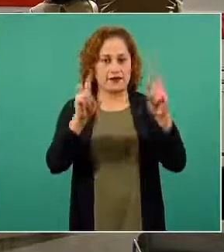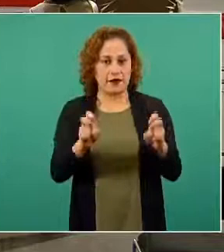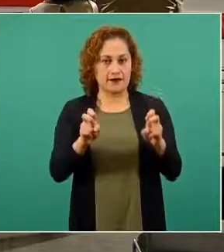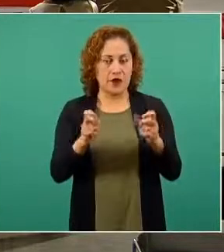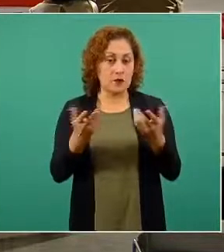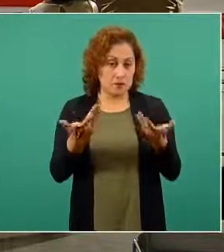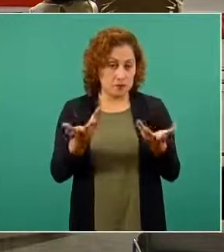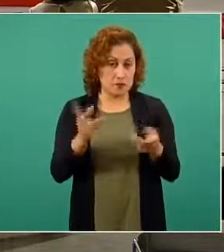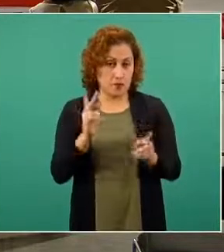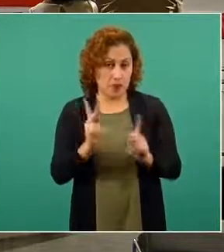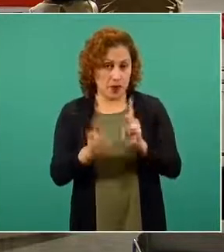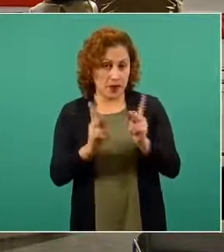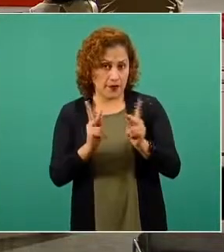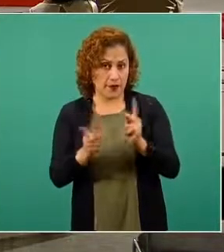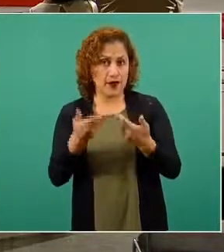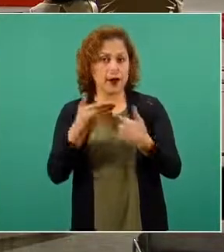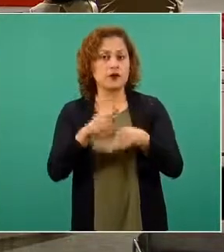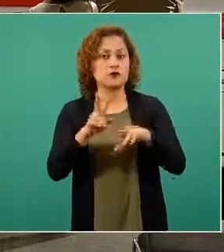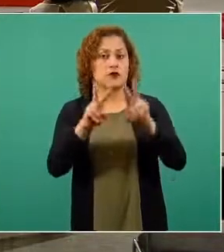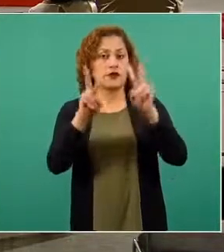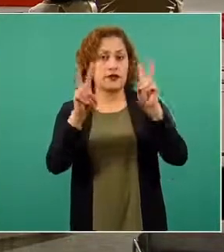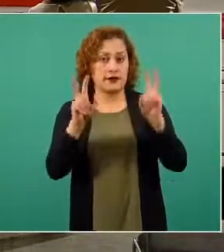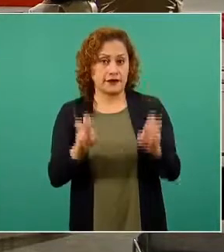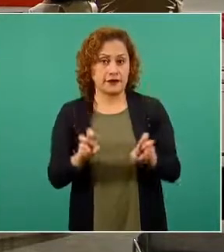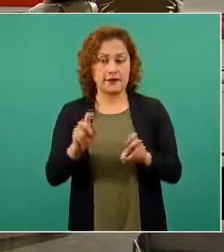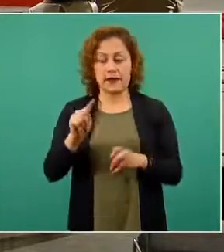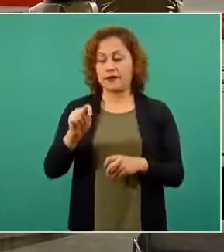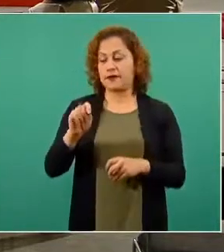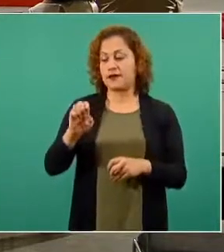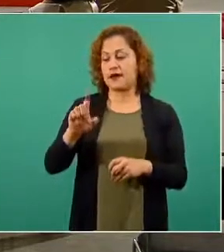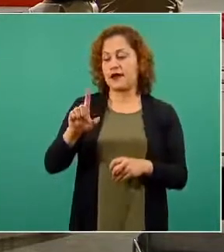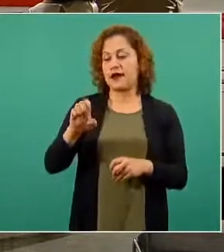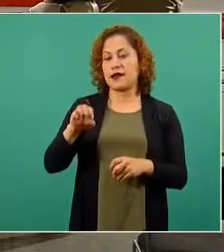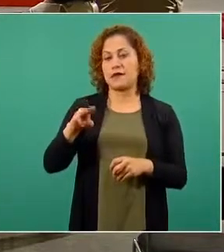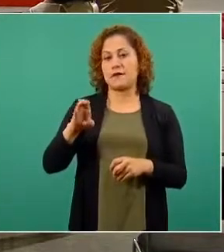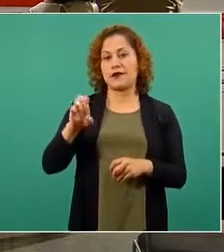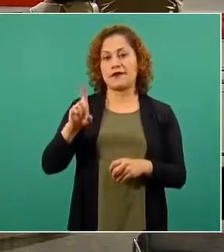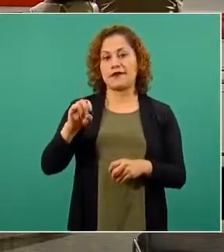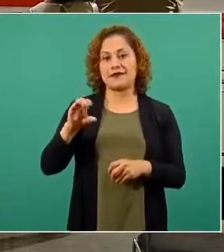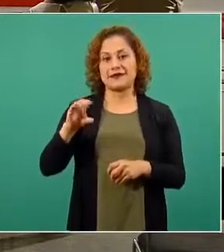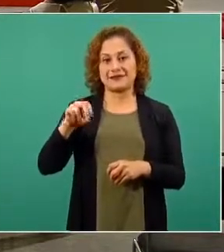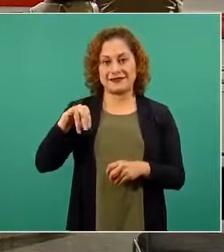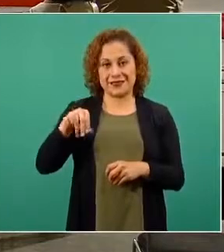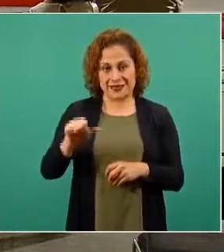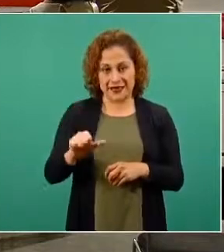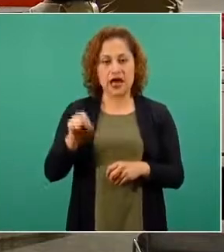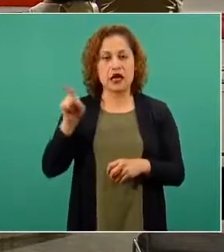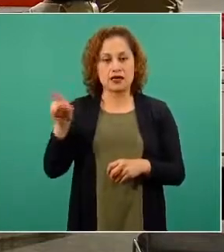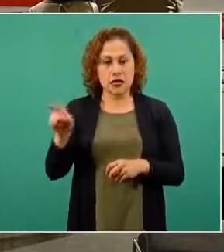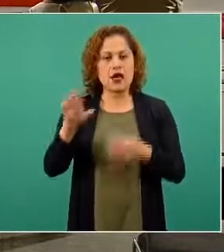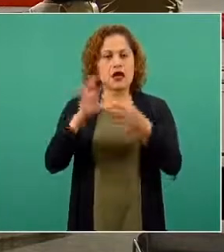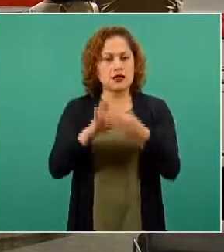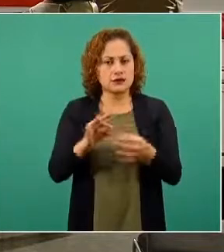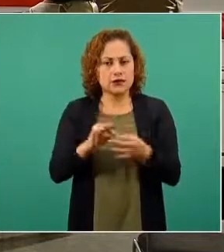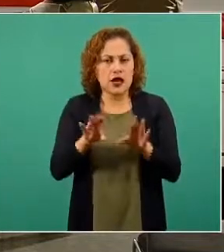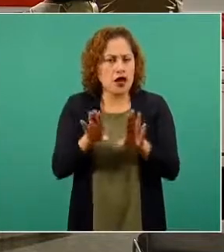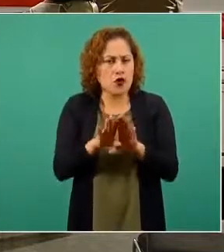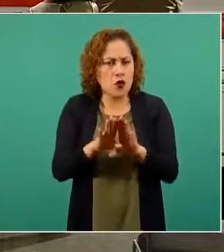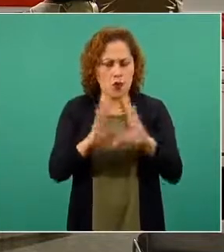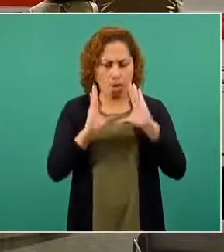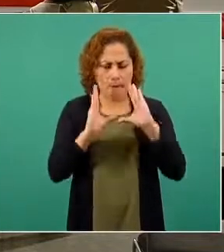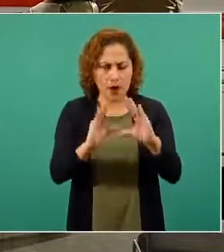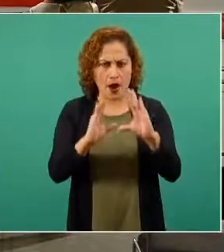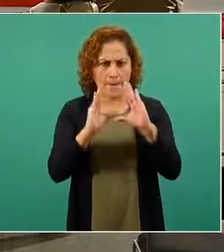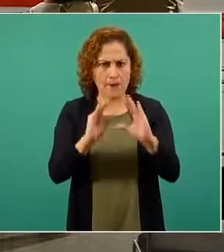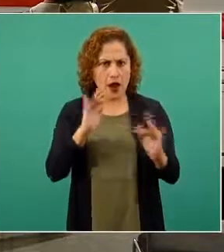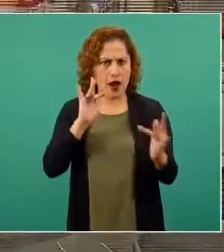charla precisamente al respecto de telemedicina y un poco que nos cuenten sobre la educación a distancia. Y pues